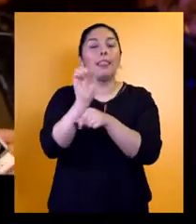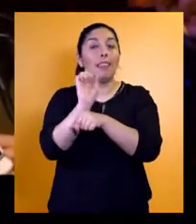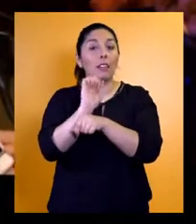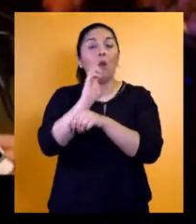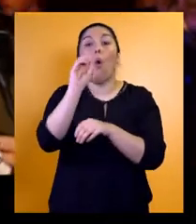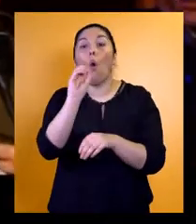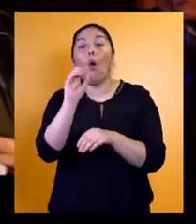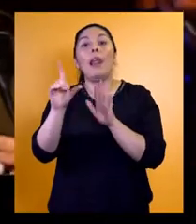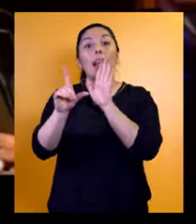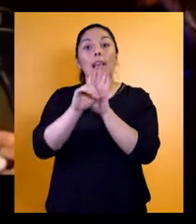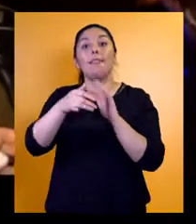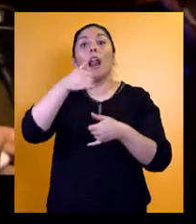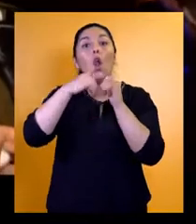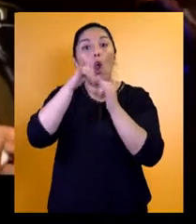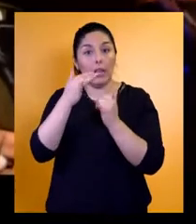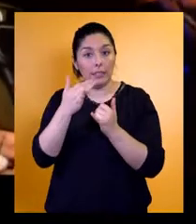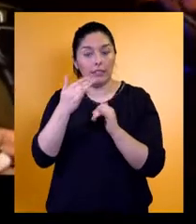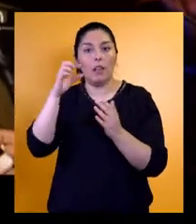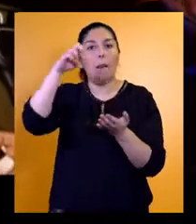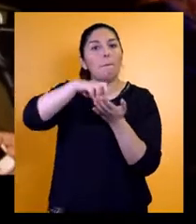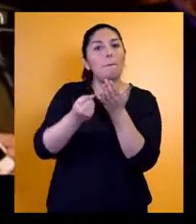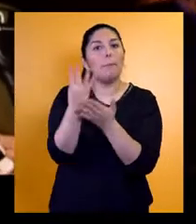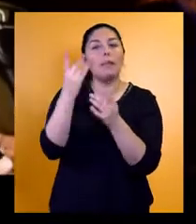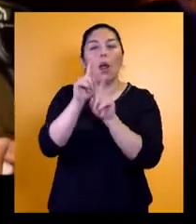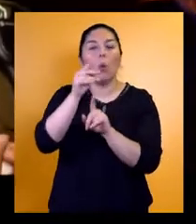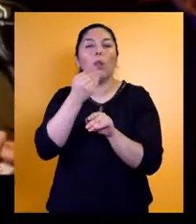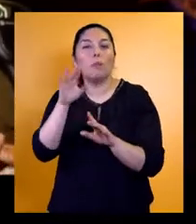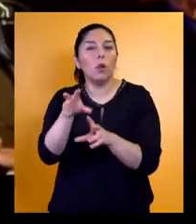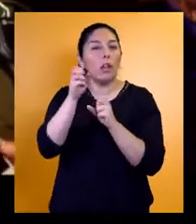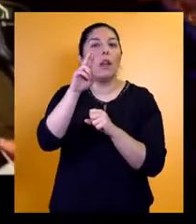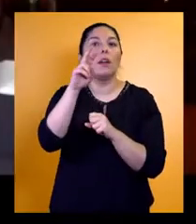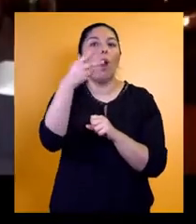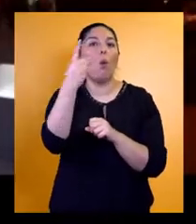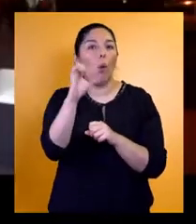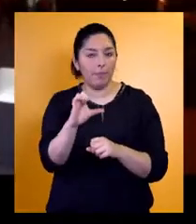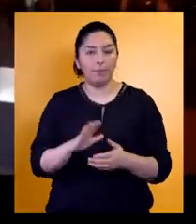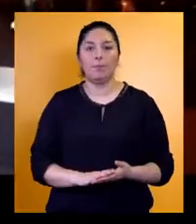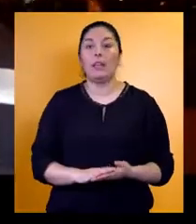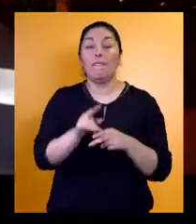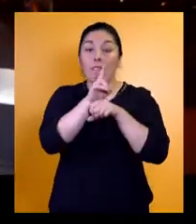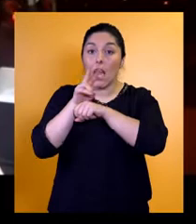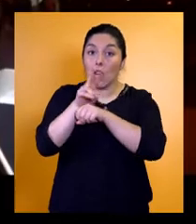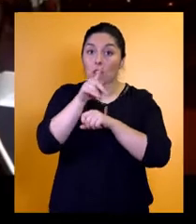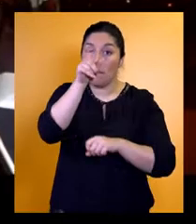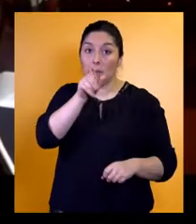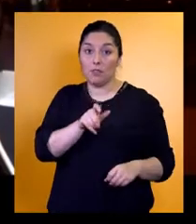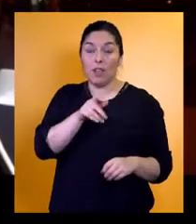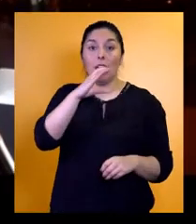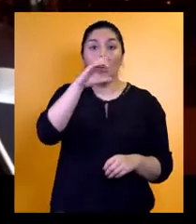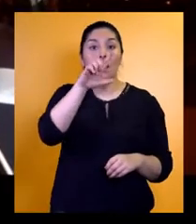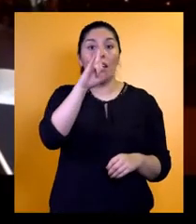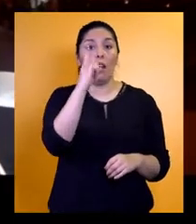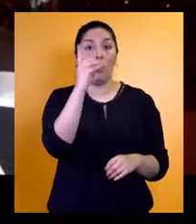licor en la vía pública en algunas plazas del sector de Ragüe. El fiscalizador del Servicio de Impuestos Internos de Osorno,